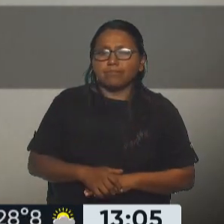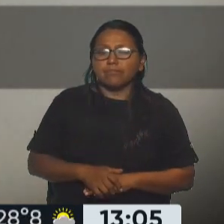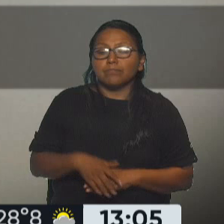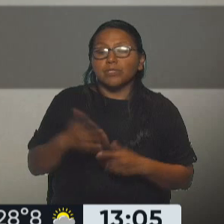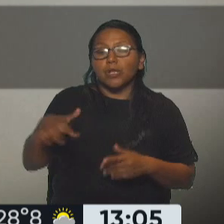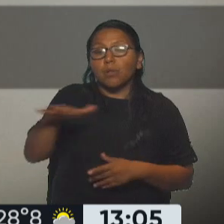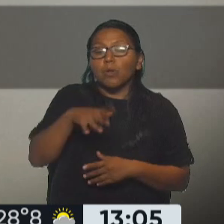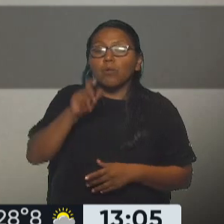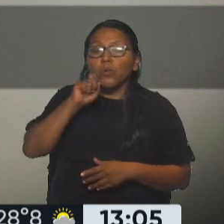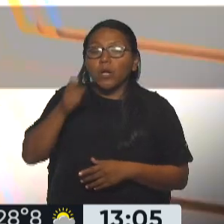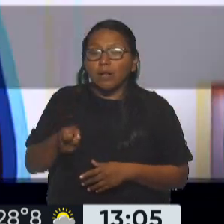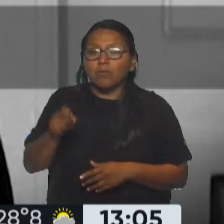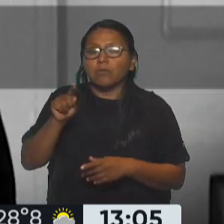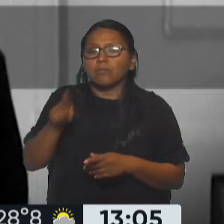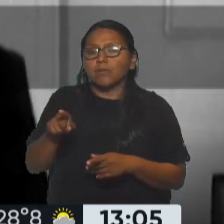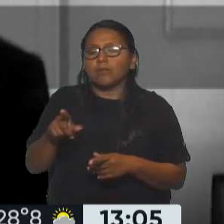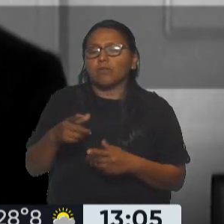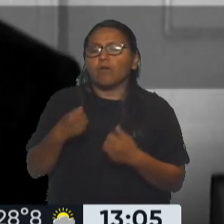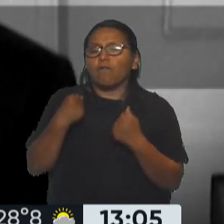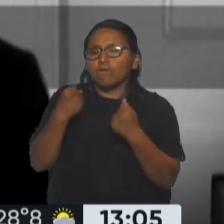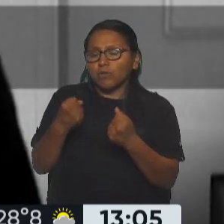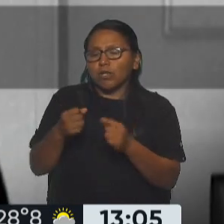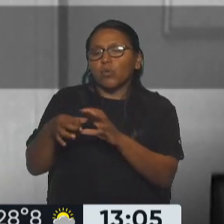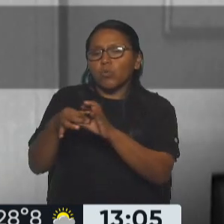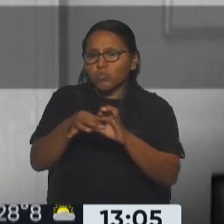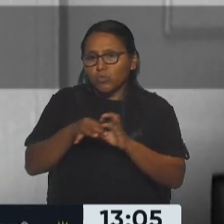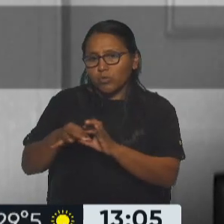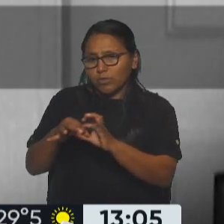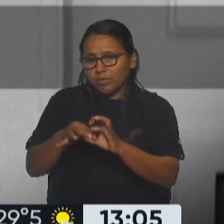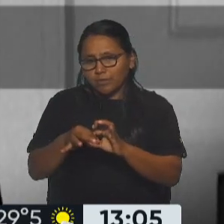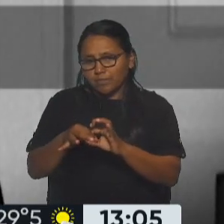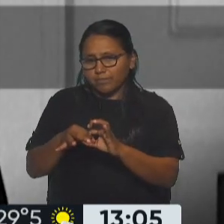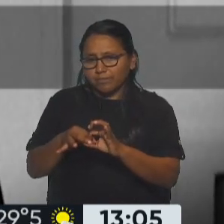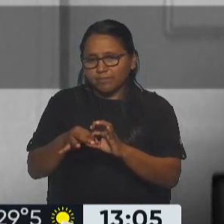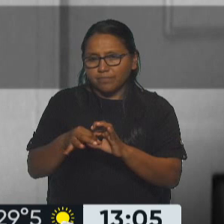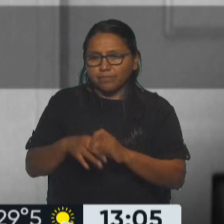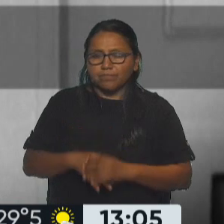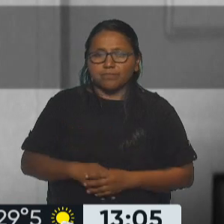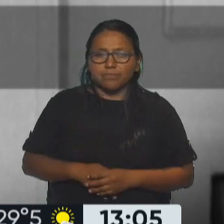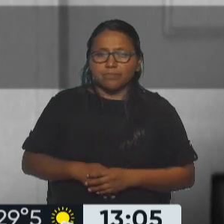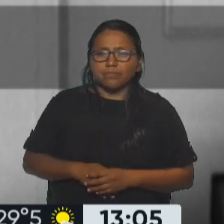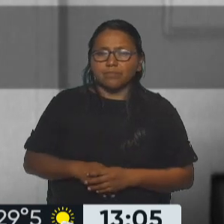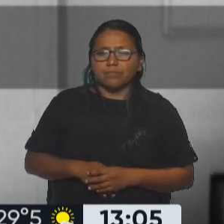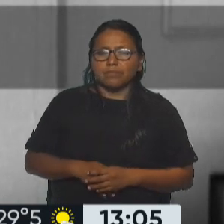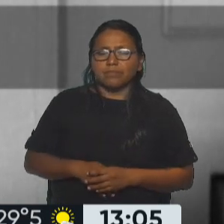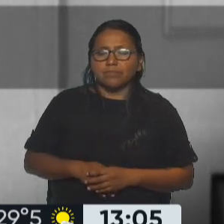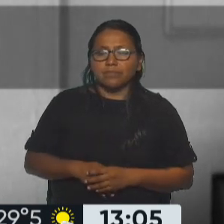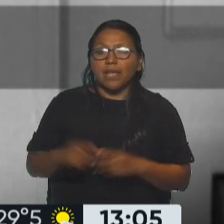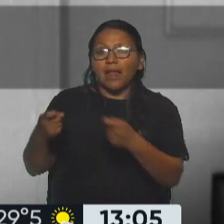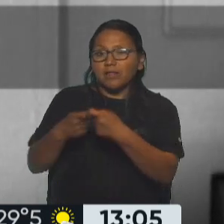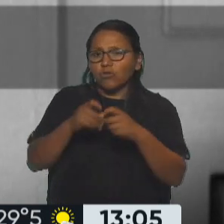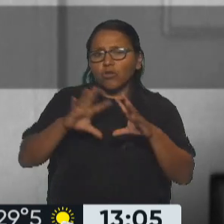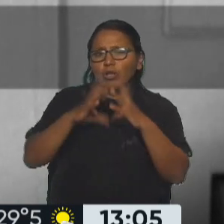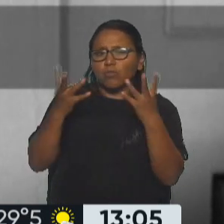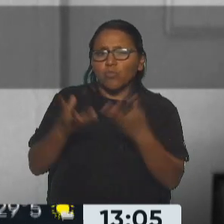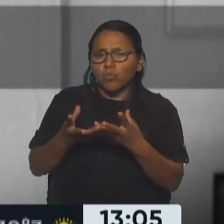of the courage of the Ukrainian people, but it's also because of the strength and unity of allies and partners around the world who have come